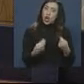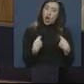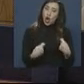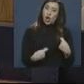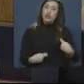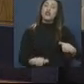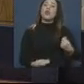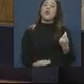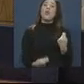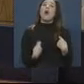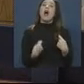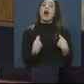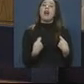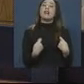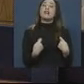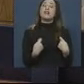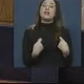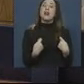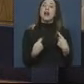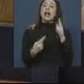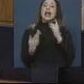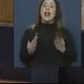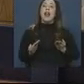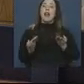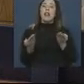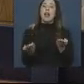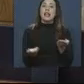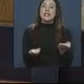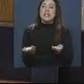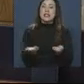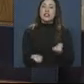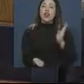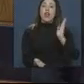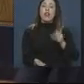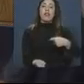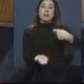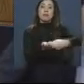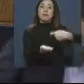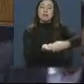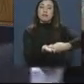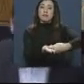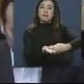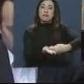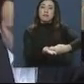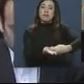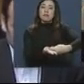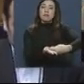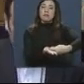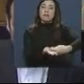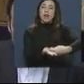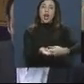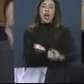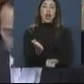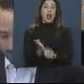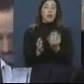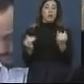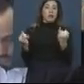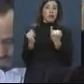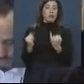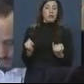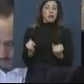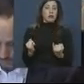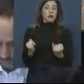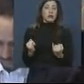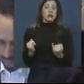tener para aquel que brinda el servicio el tener que hacerse cargo de estas nuevas modalidades